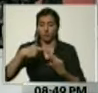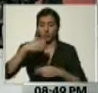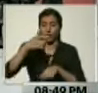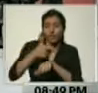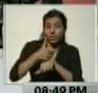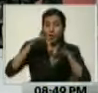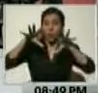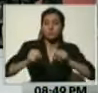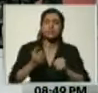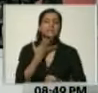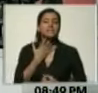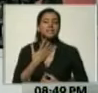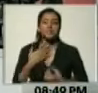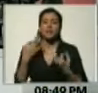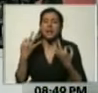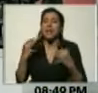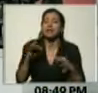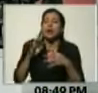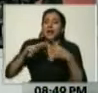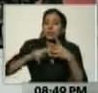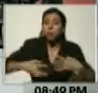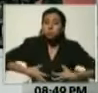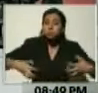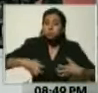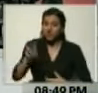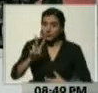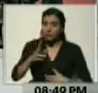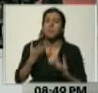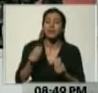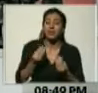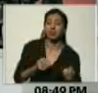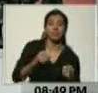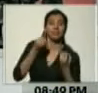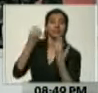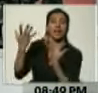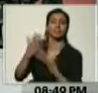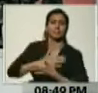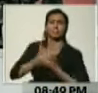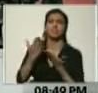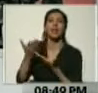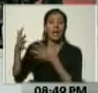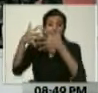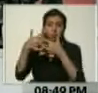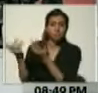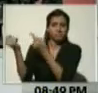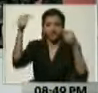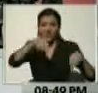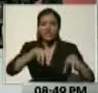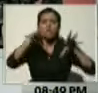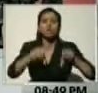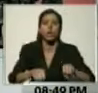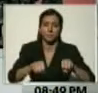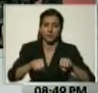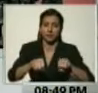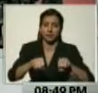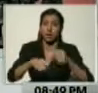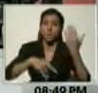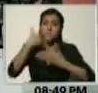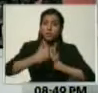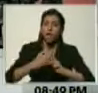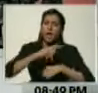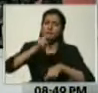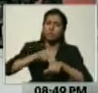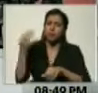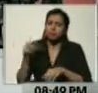los recursos naturales y de toda la riqueza, pero para entregársela al imperio. No hay un proyecto nacionalista, no hay